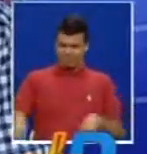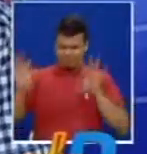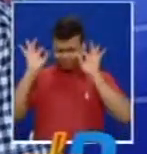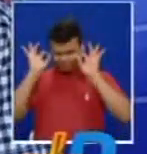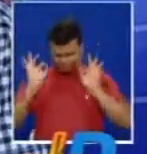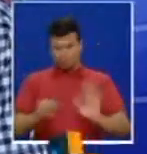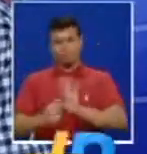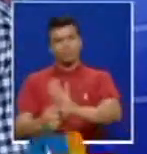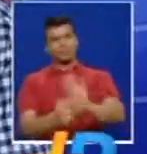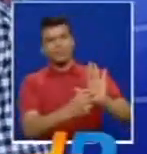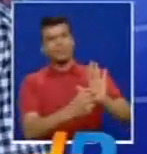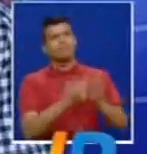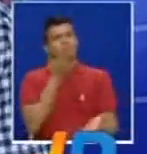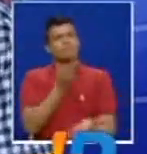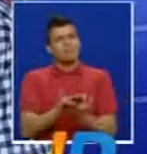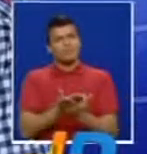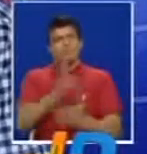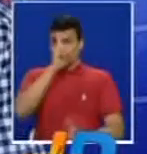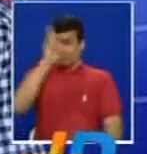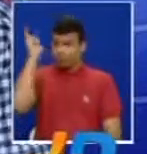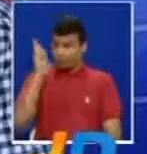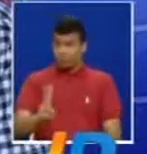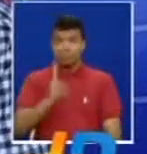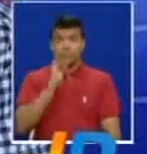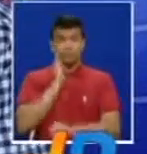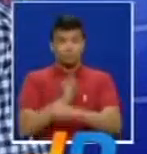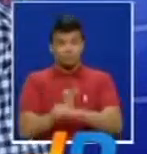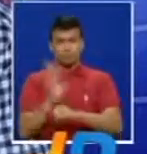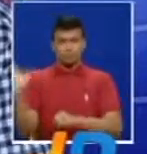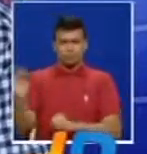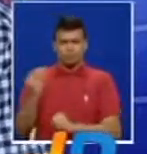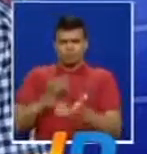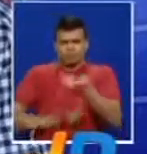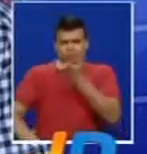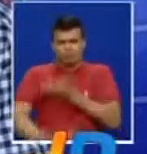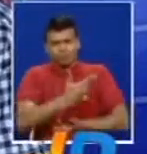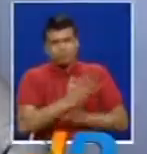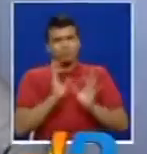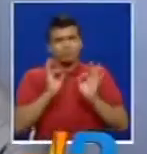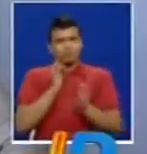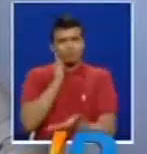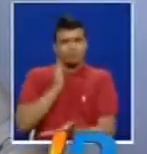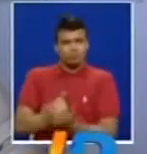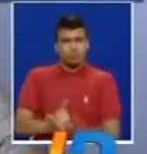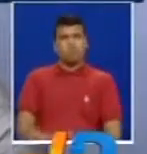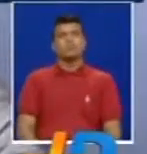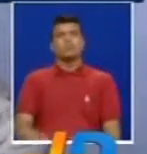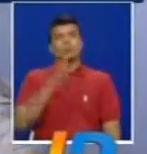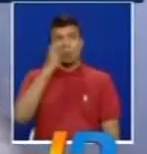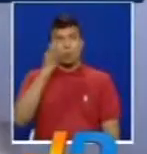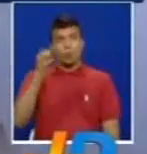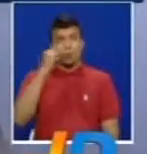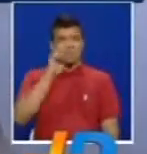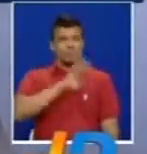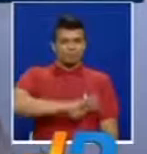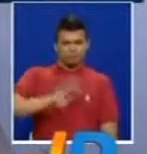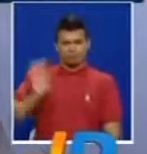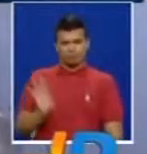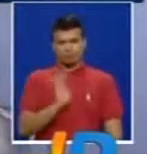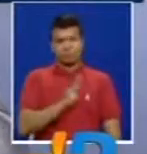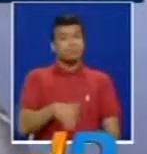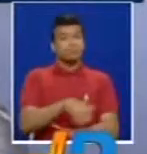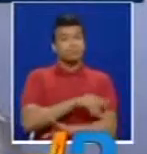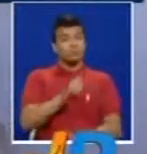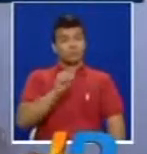la verdad que hay un respeto por la institución, un respeto por los compañeros y por el cuerpo técnico. Farad y Cabal, estamos muy bien después de lo de